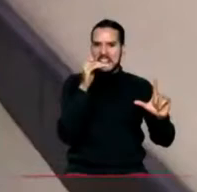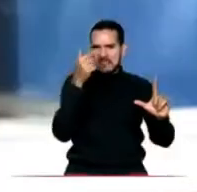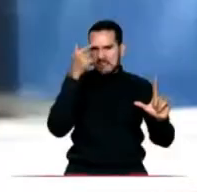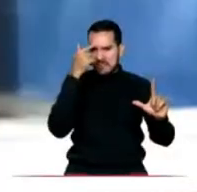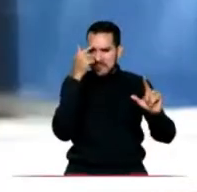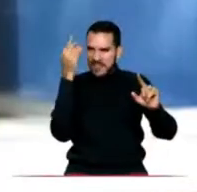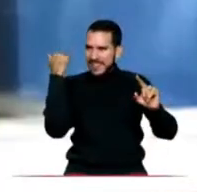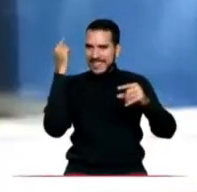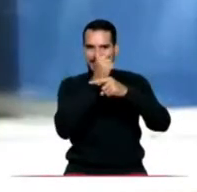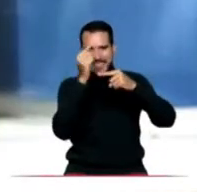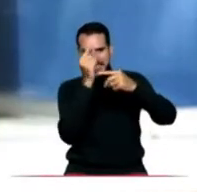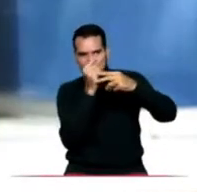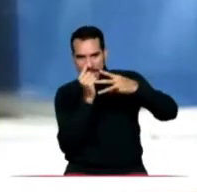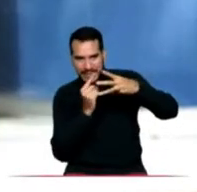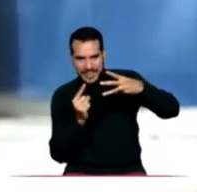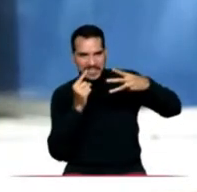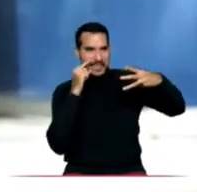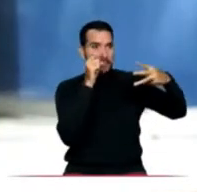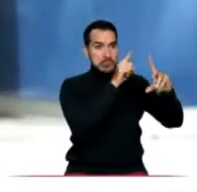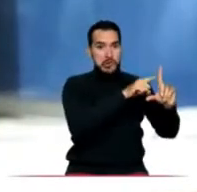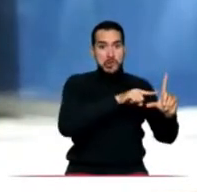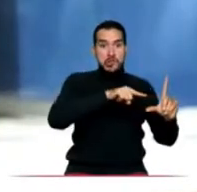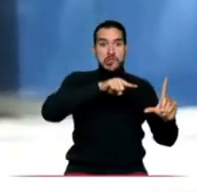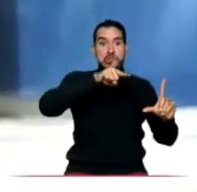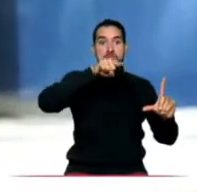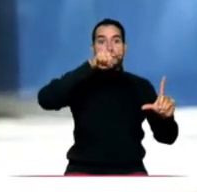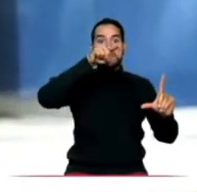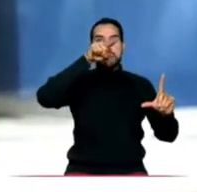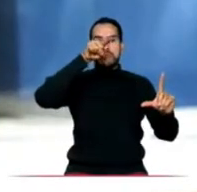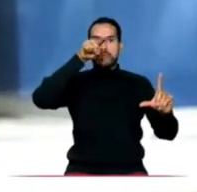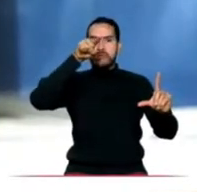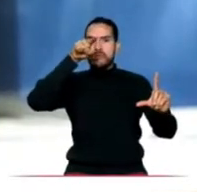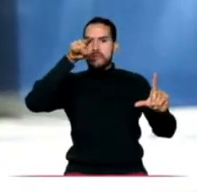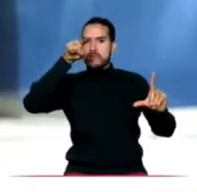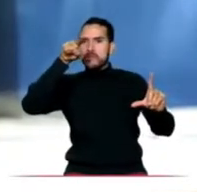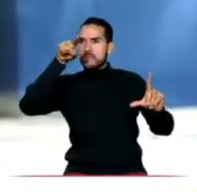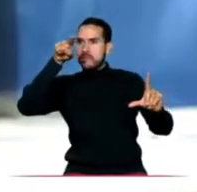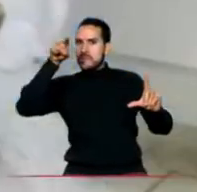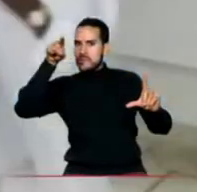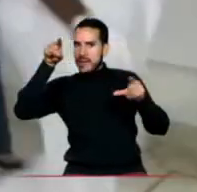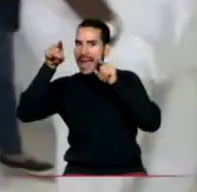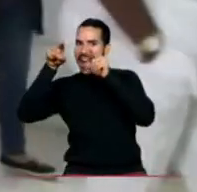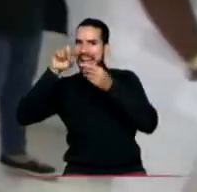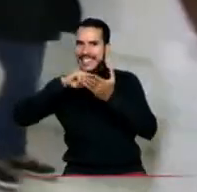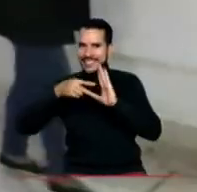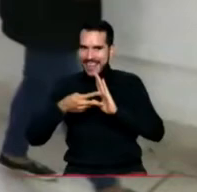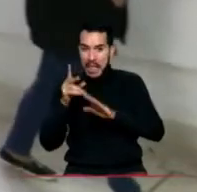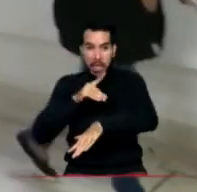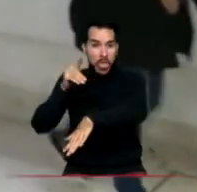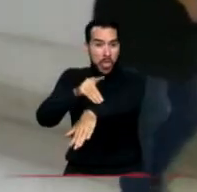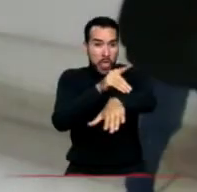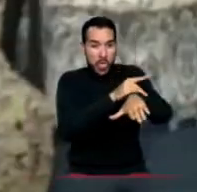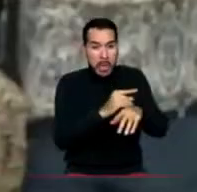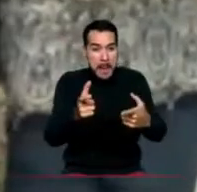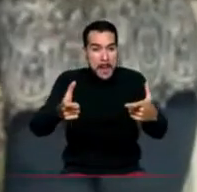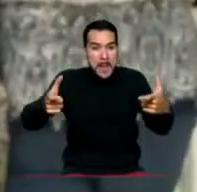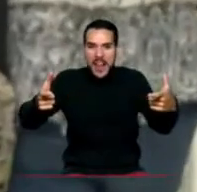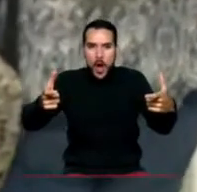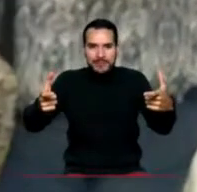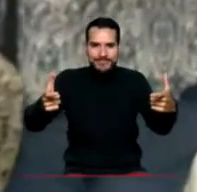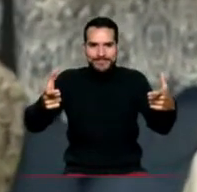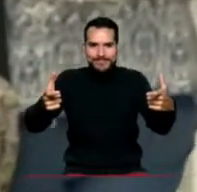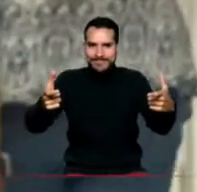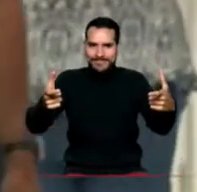teniendo un aplanamiento de la curva, quiere decir una contención discreta del brote de dengue. En el departamento, según datos